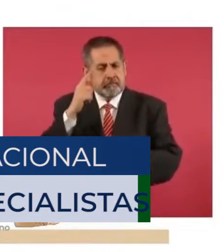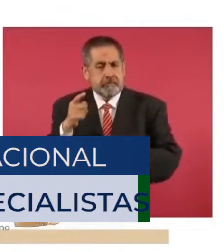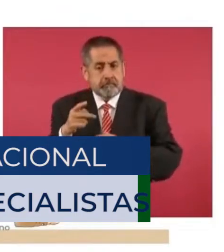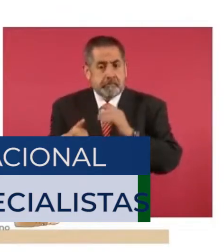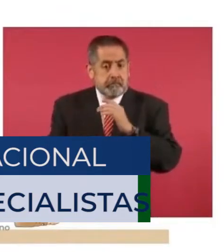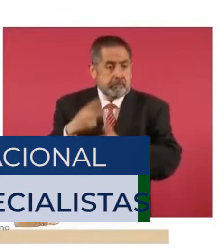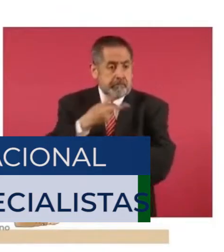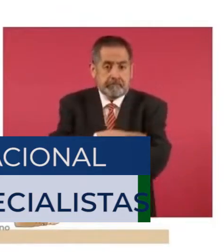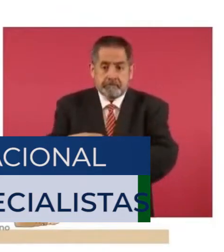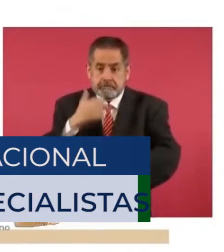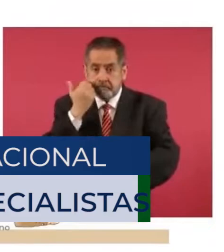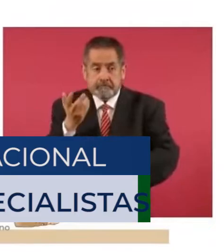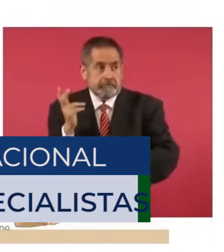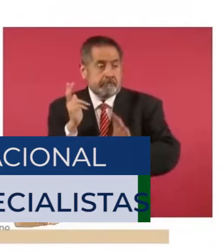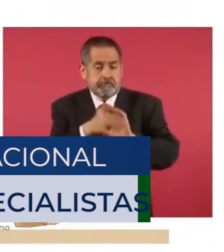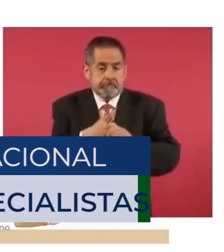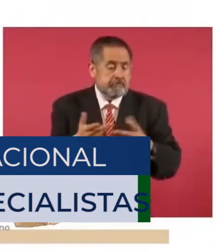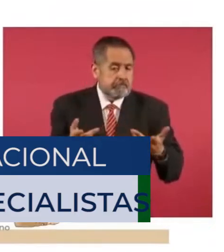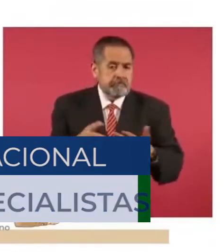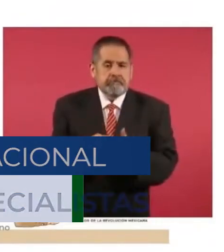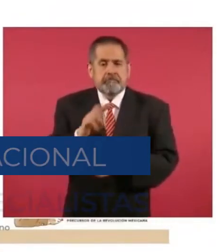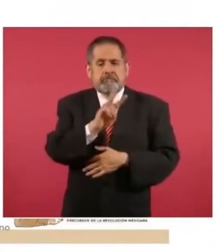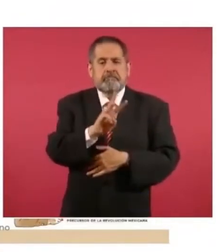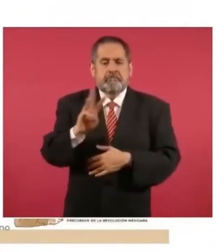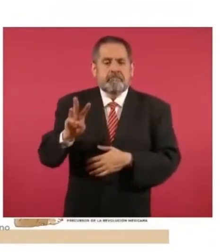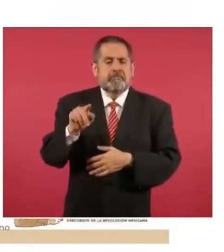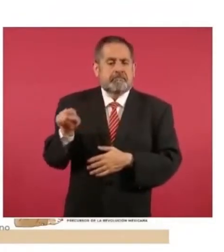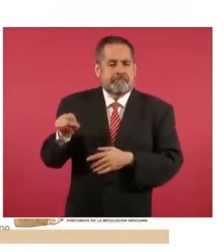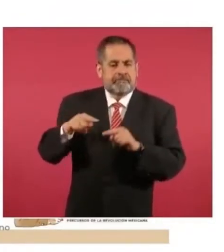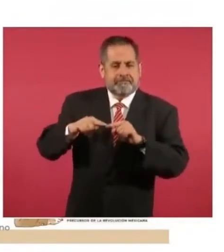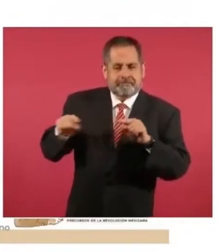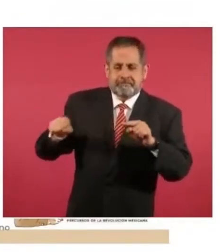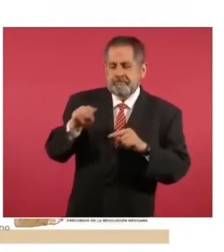vacante hay que ingresar a la página que hemos utilizado,